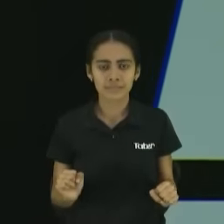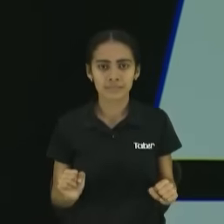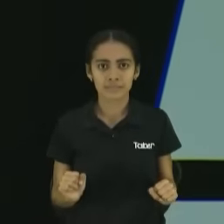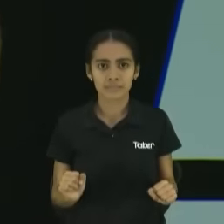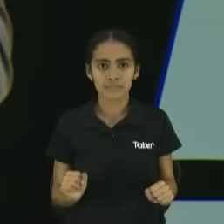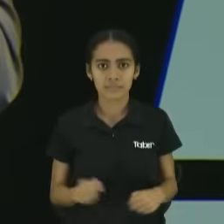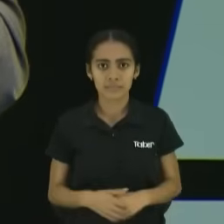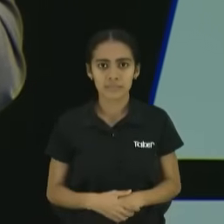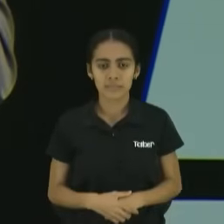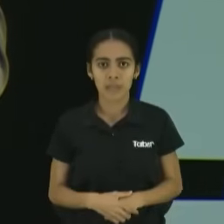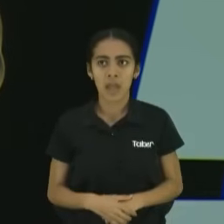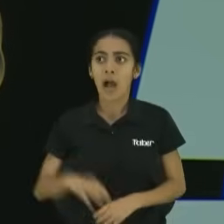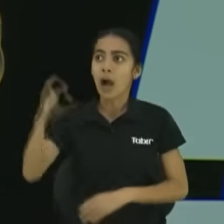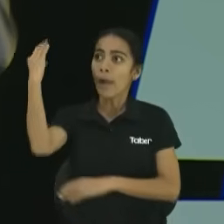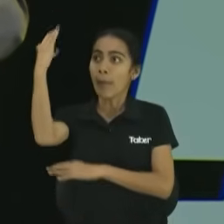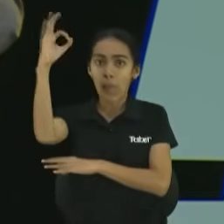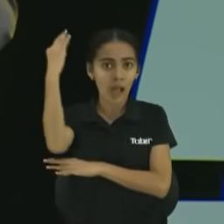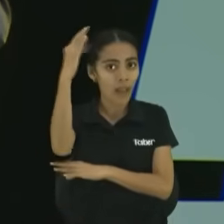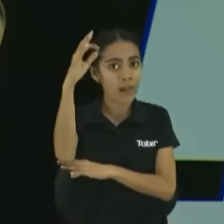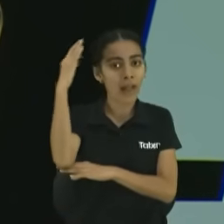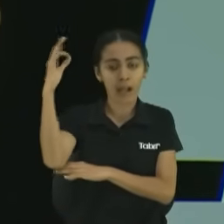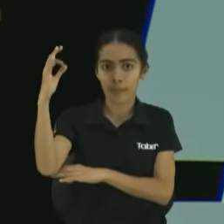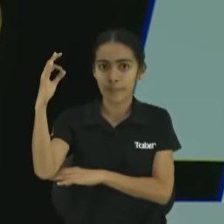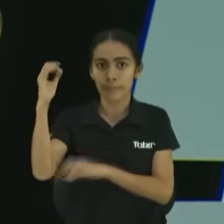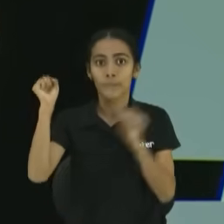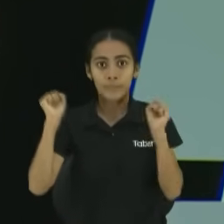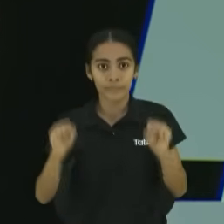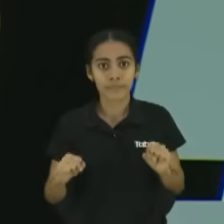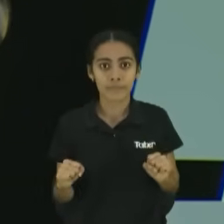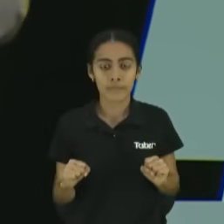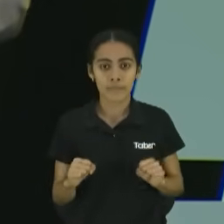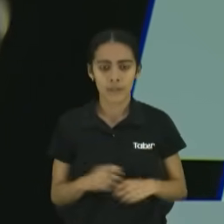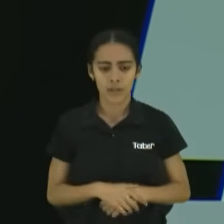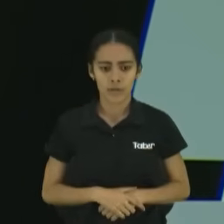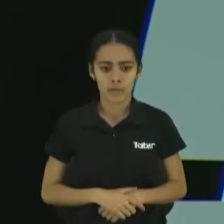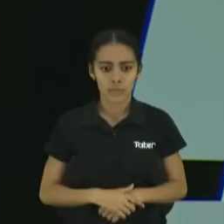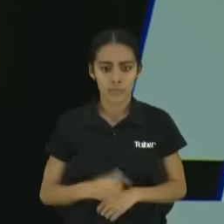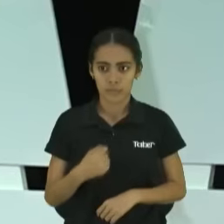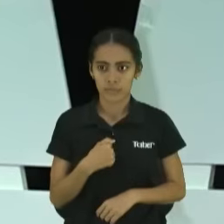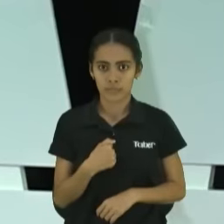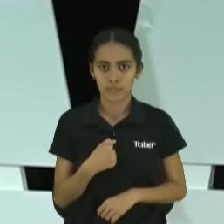atrever a decir, yo podía predicar, pero yo, si me pregunta a mí, yo no era salvo.